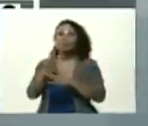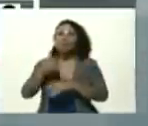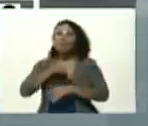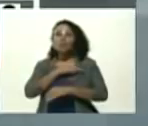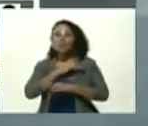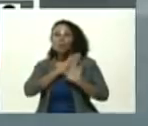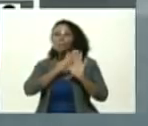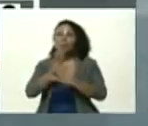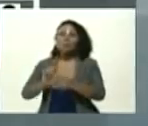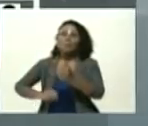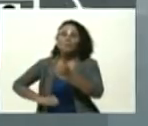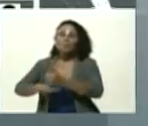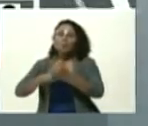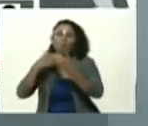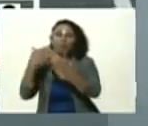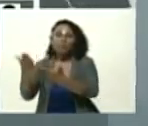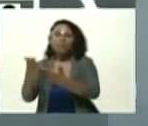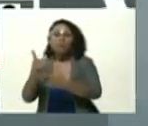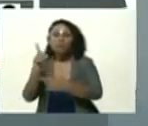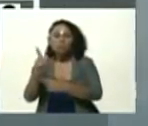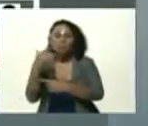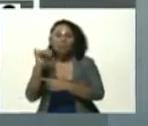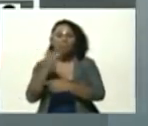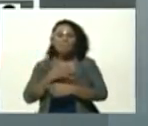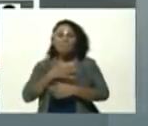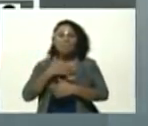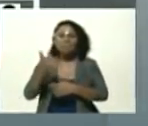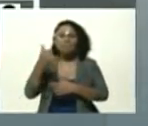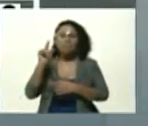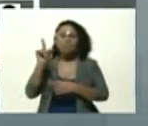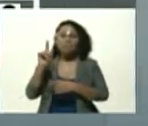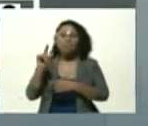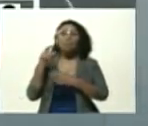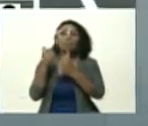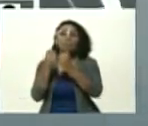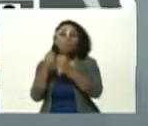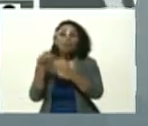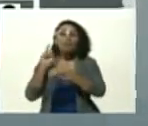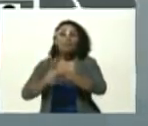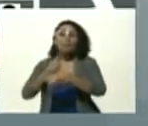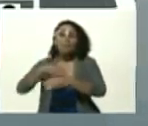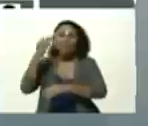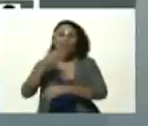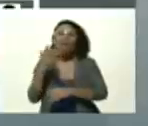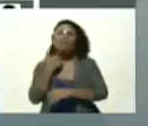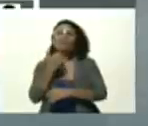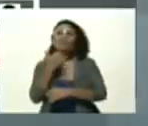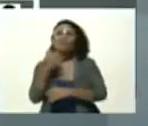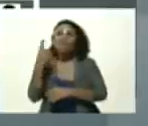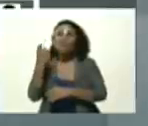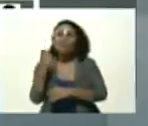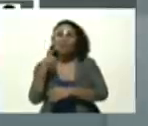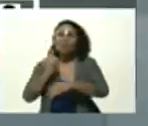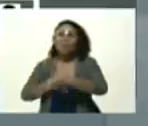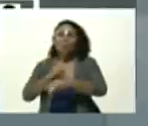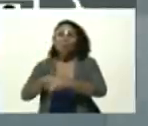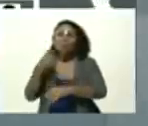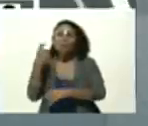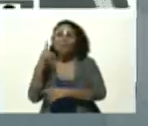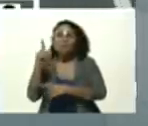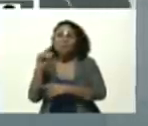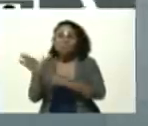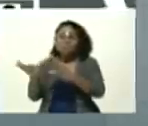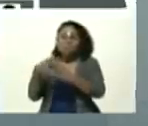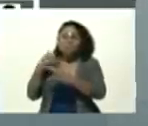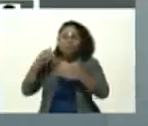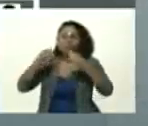todo el respaldo. Tú tienes aquí mi teléfono, me escribes en tiempo real, Luis José. Lo que haga falta, a la hora que haga falta, me lo